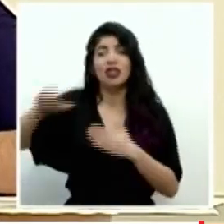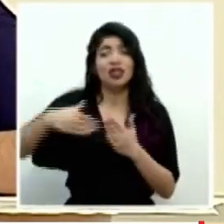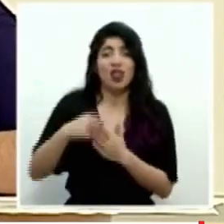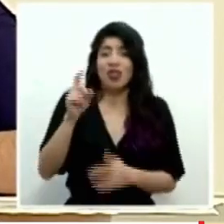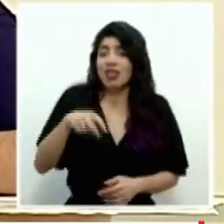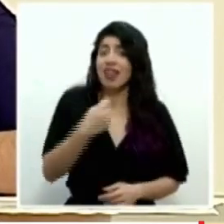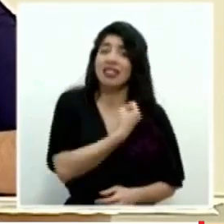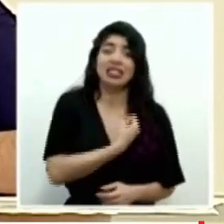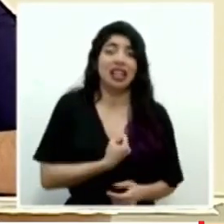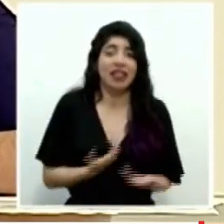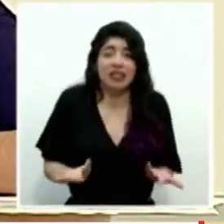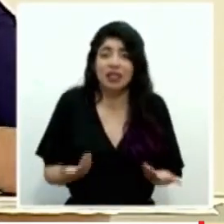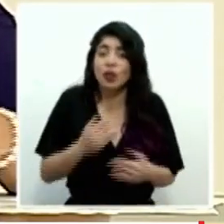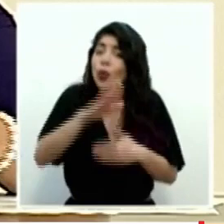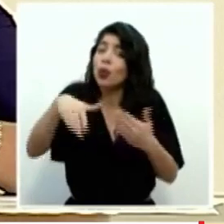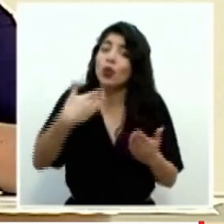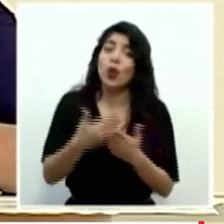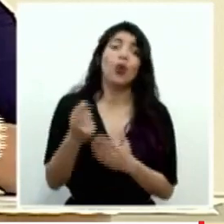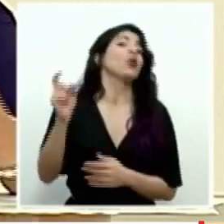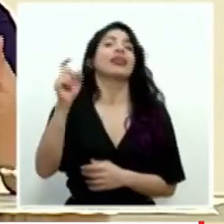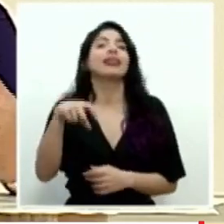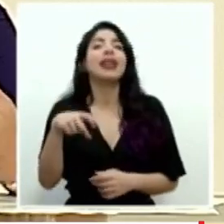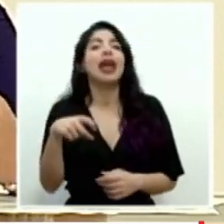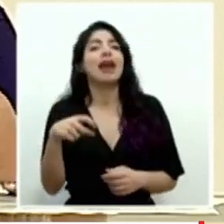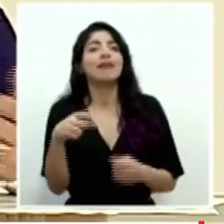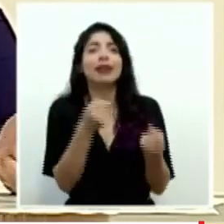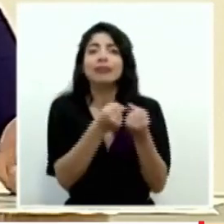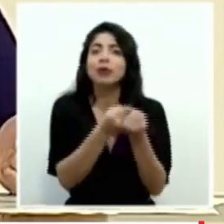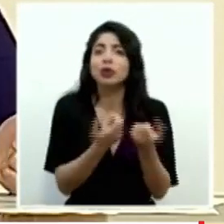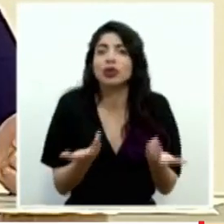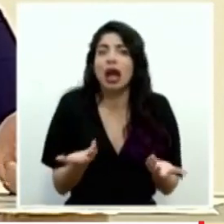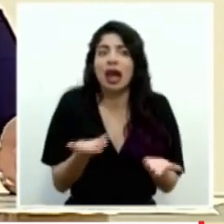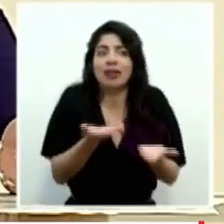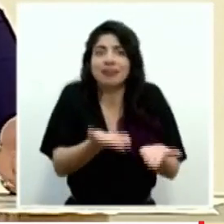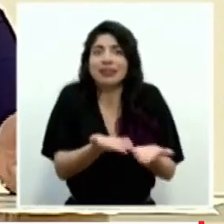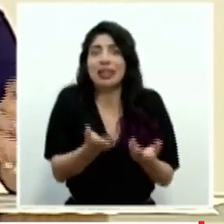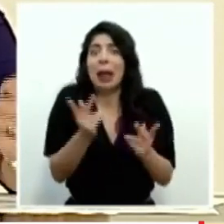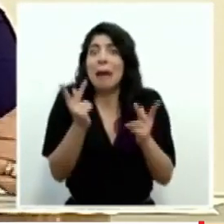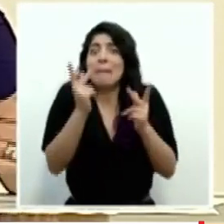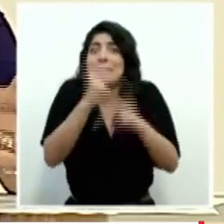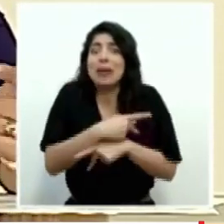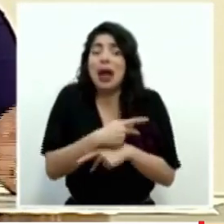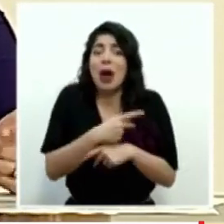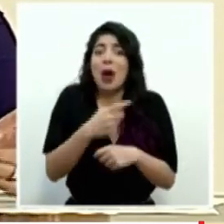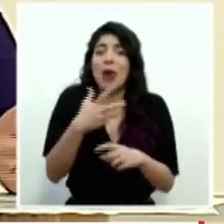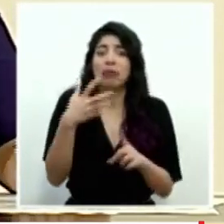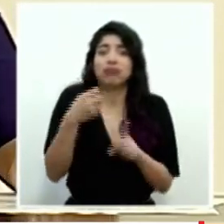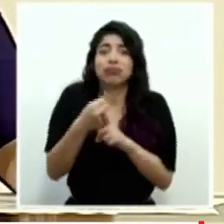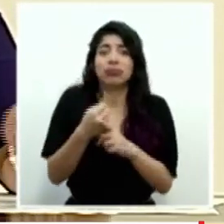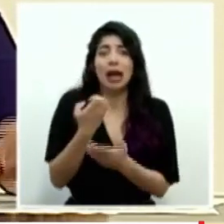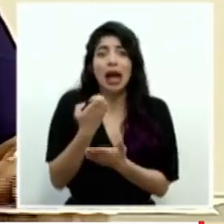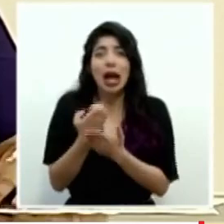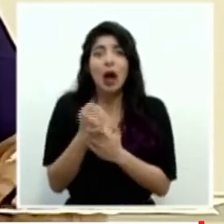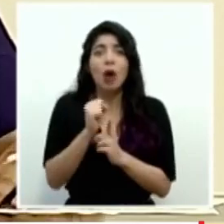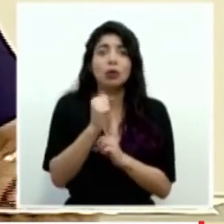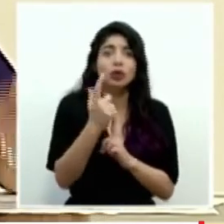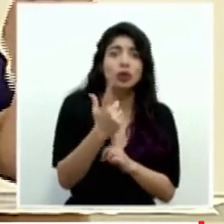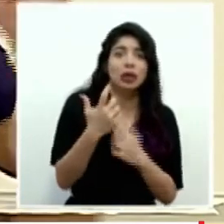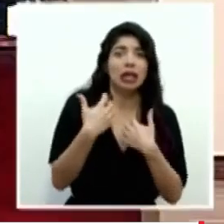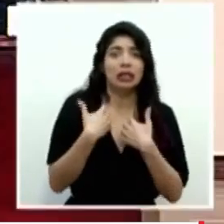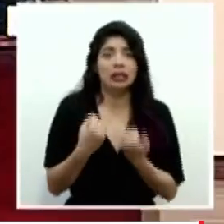hacer sacrificios. Todos y todas tenemos que contribuir con esta que es la peor crisis económica, social y